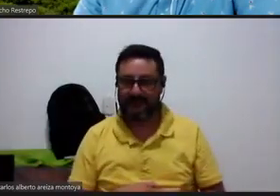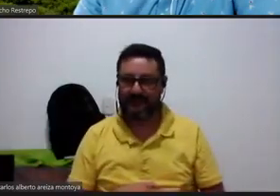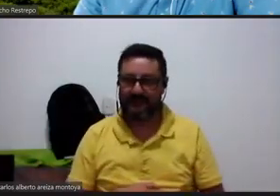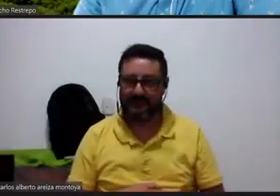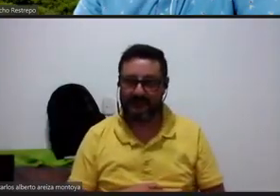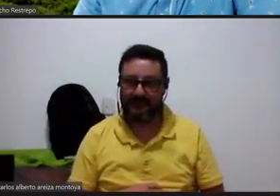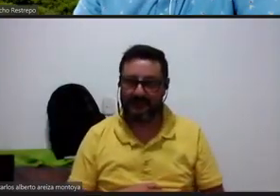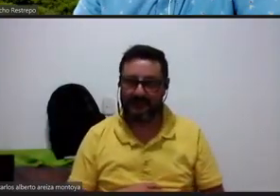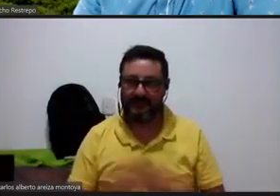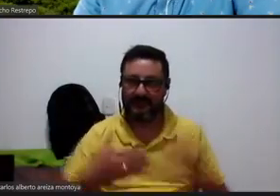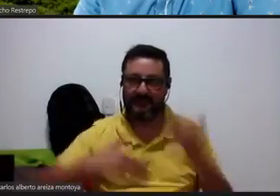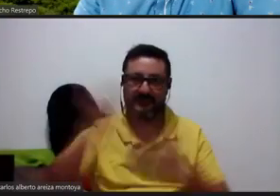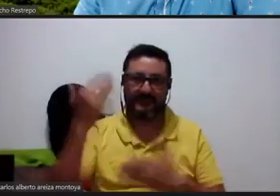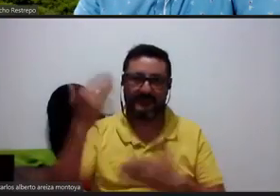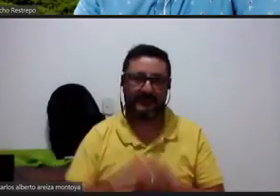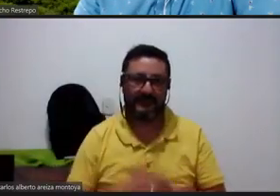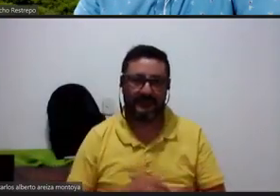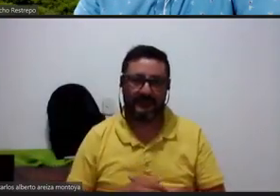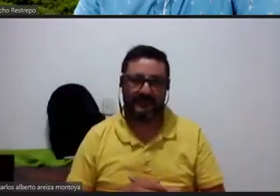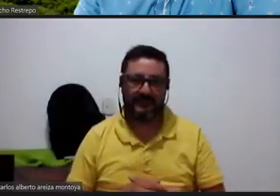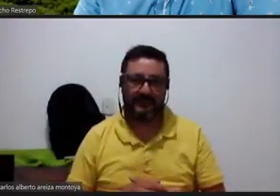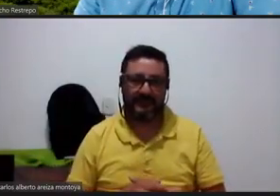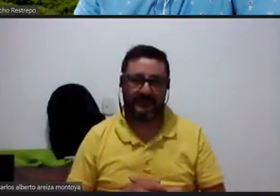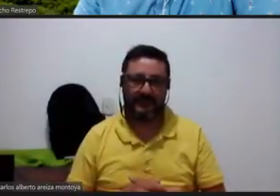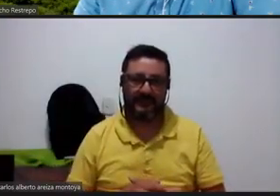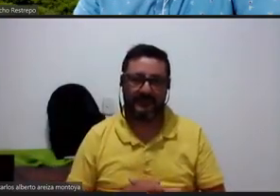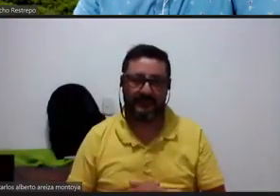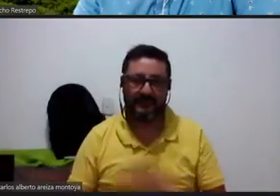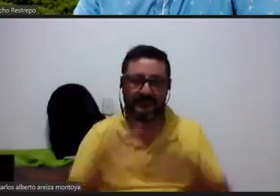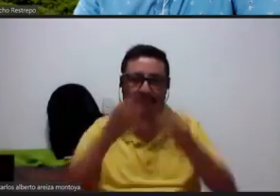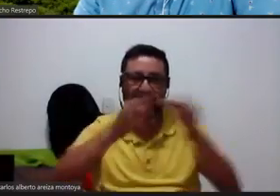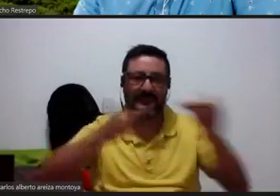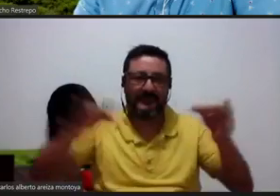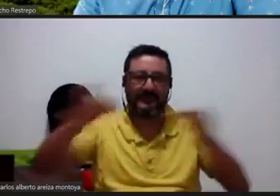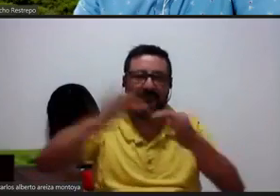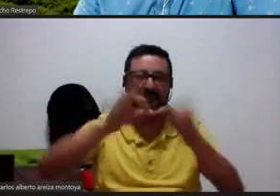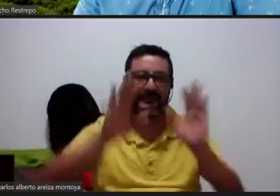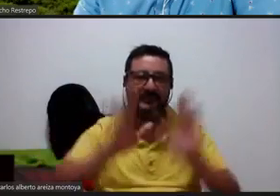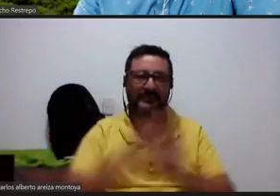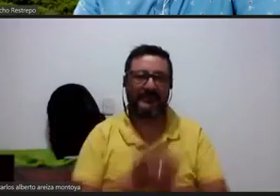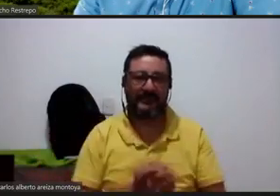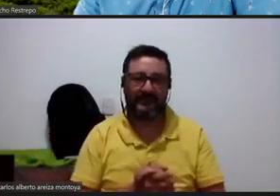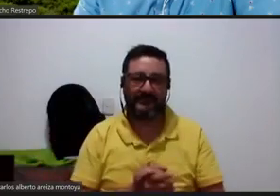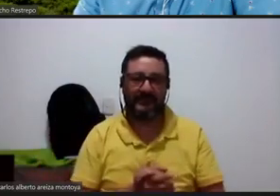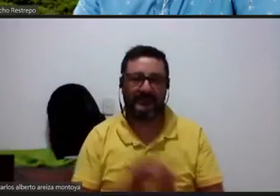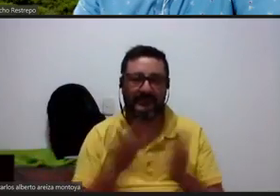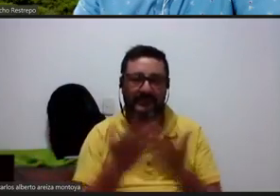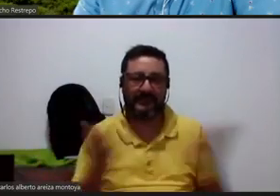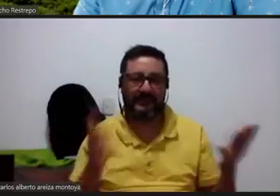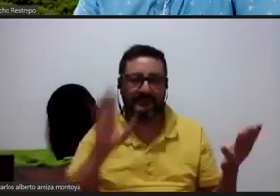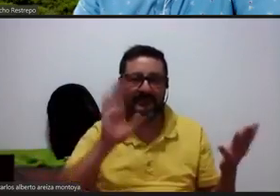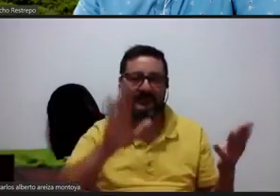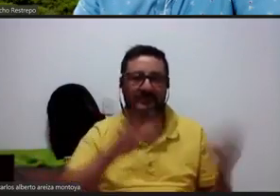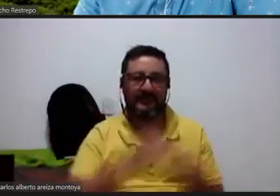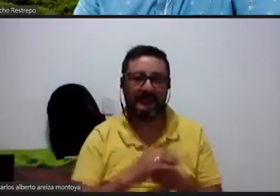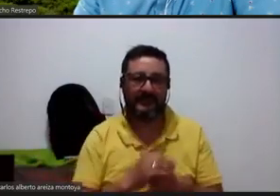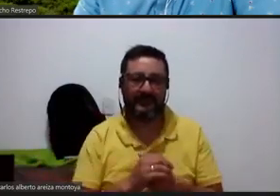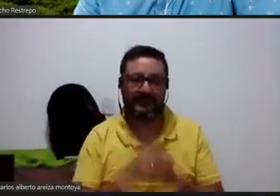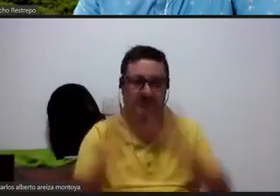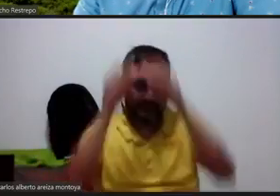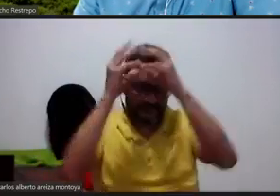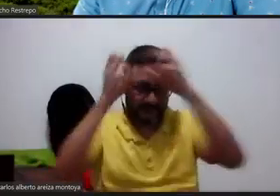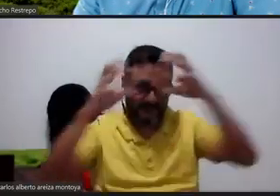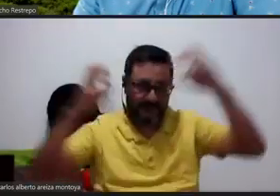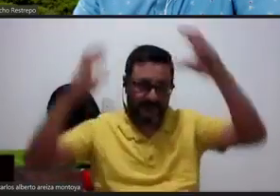que iniciaste, que termine la clasificación y que vayas a otro y que sigas cumpliendo cada uno de esos sueños que tienes.